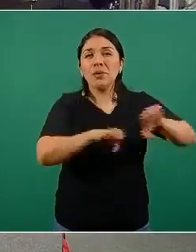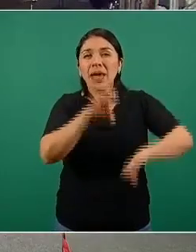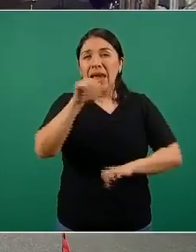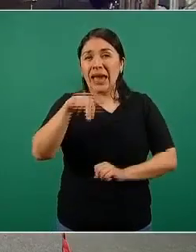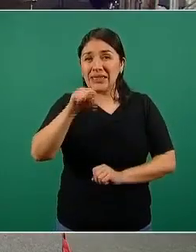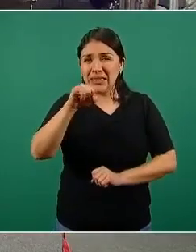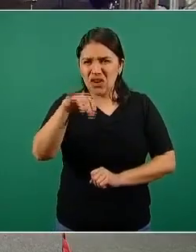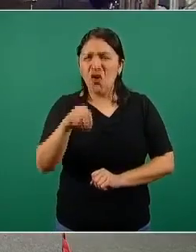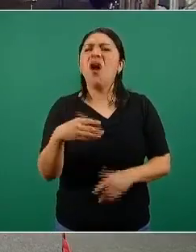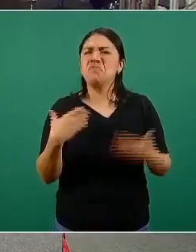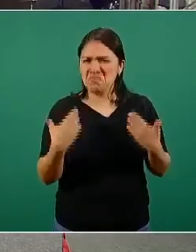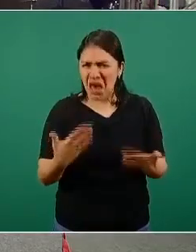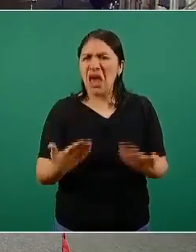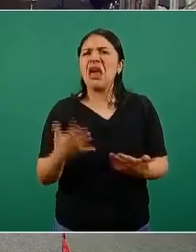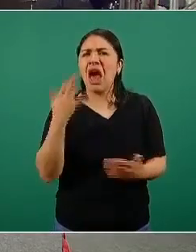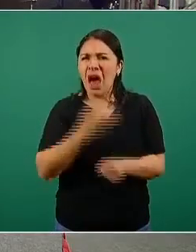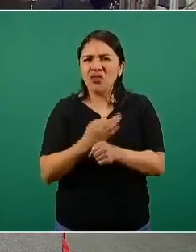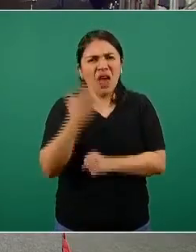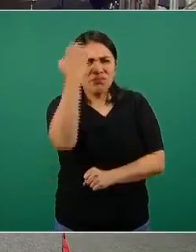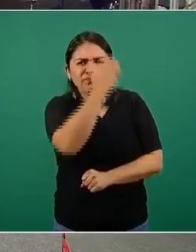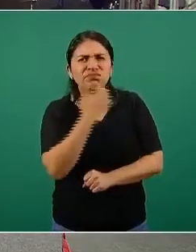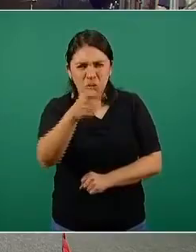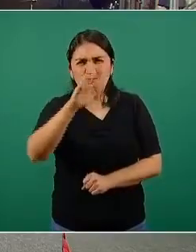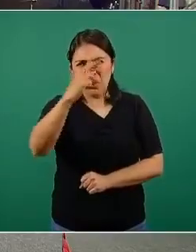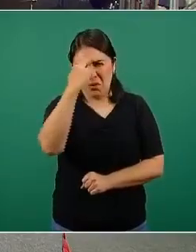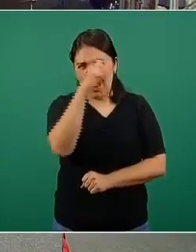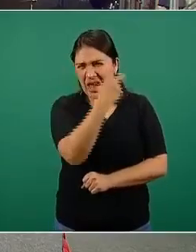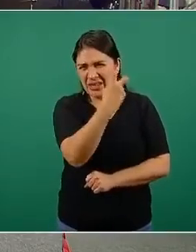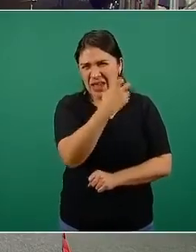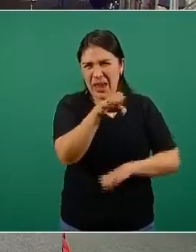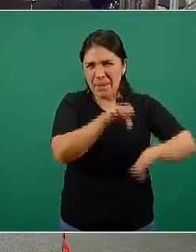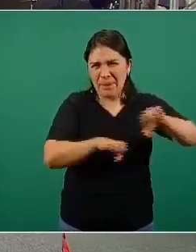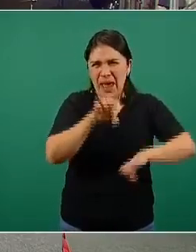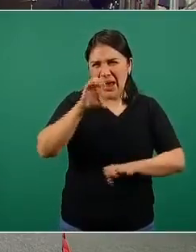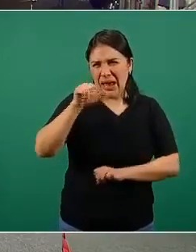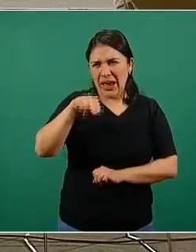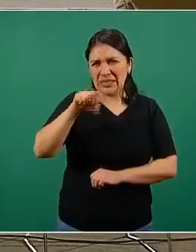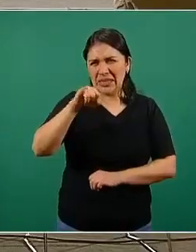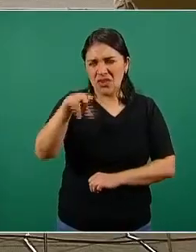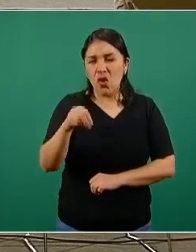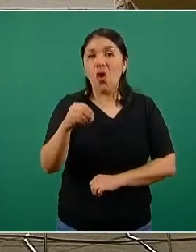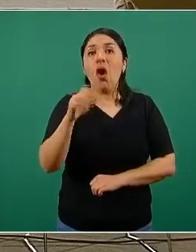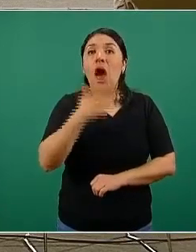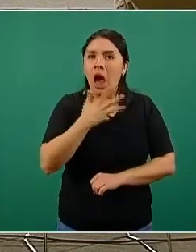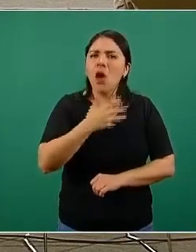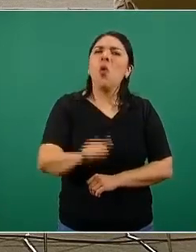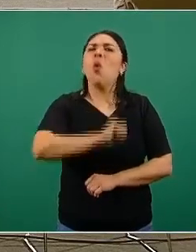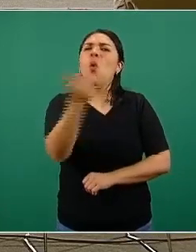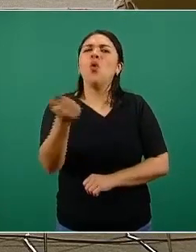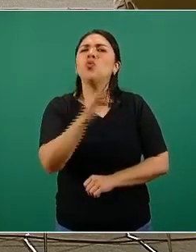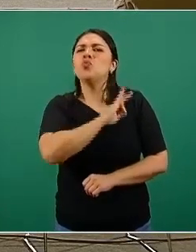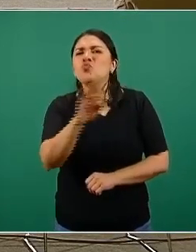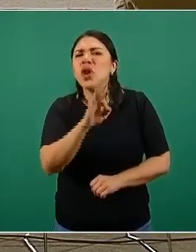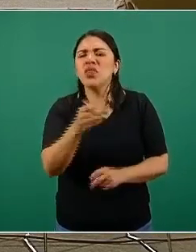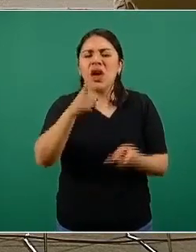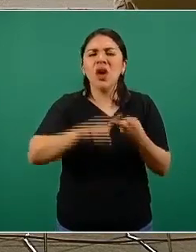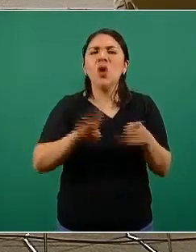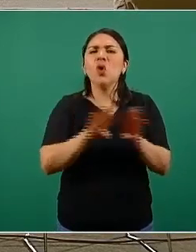bien, está evaluándose. Recuerden que también CanSino está la opción también